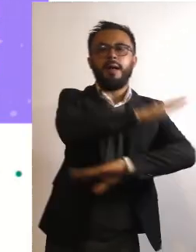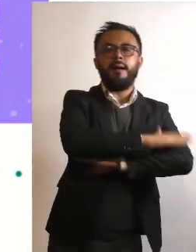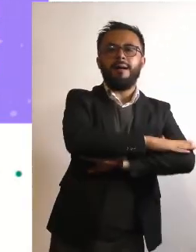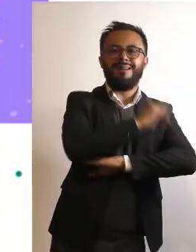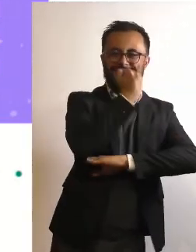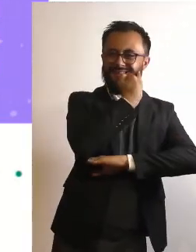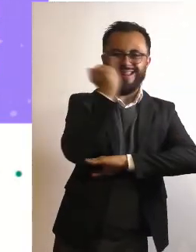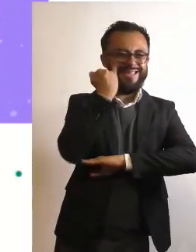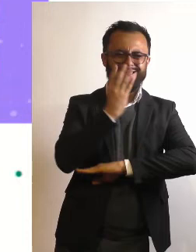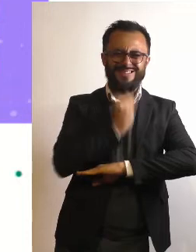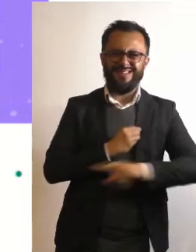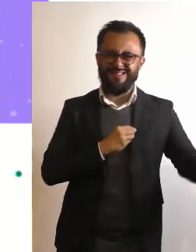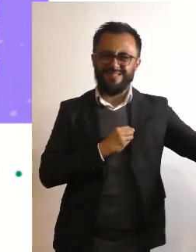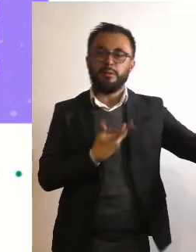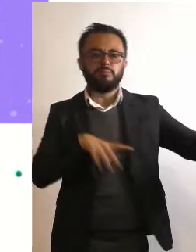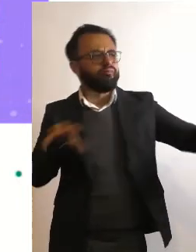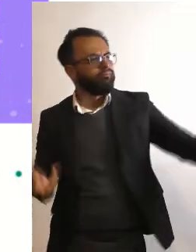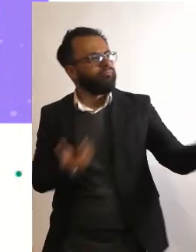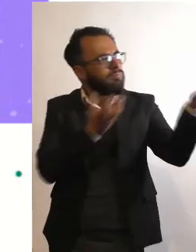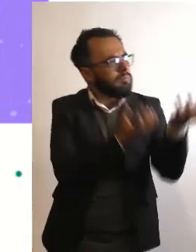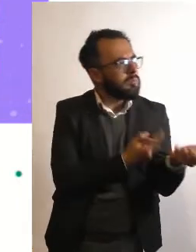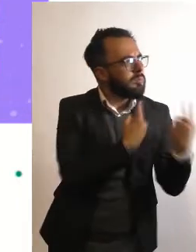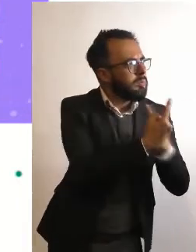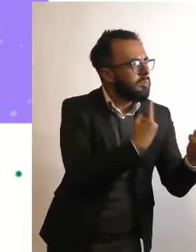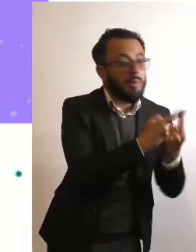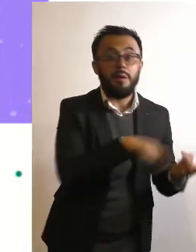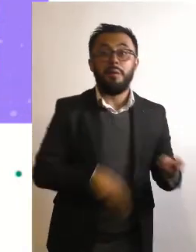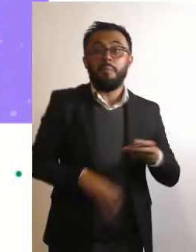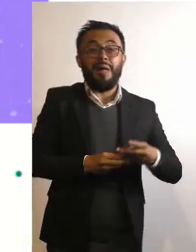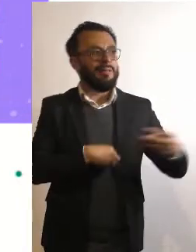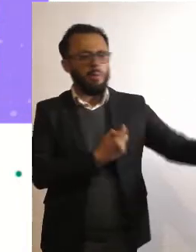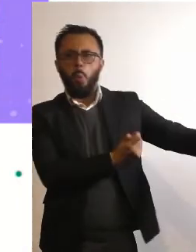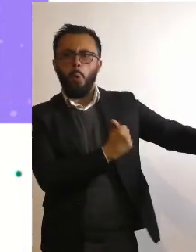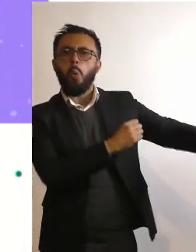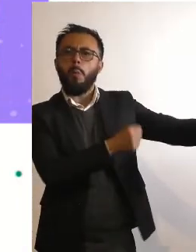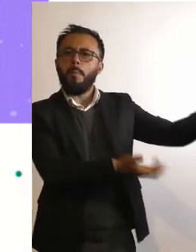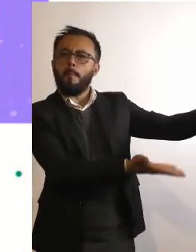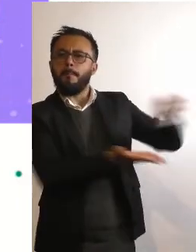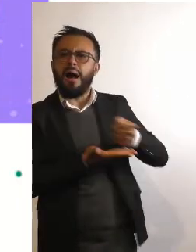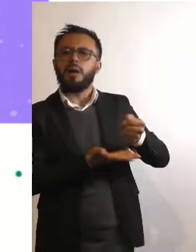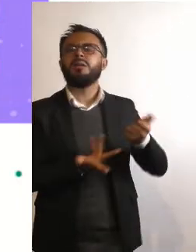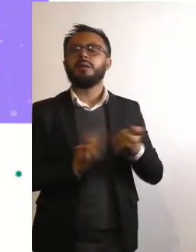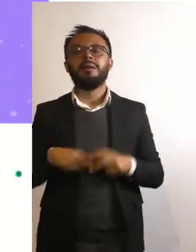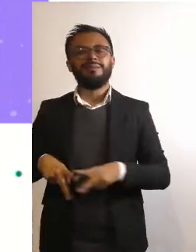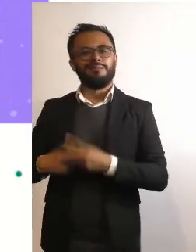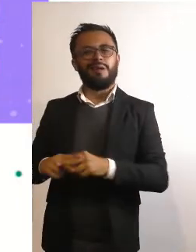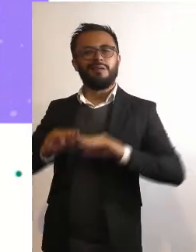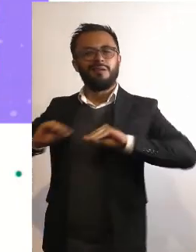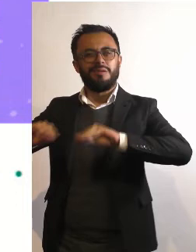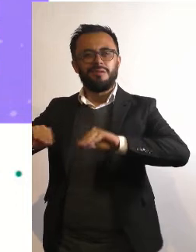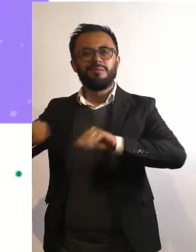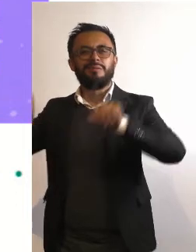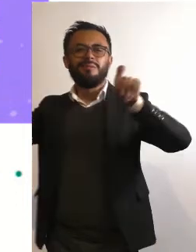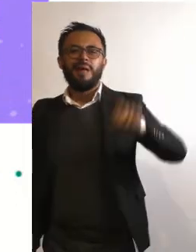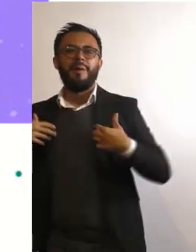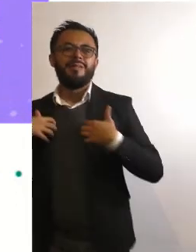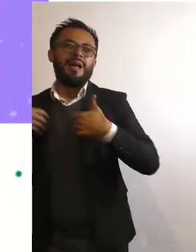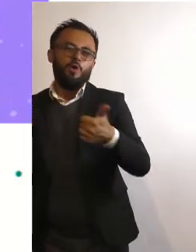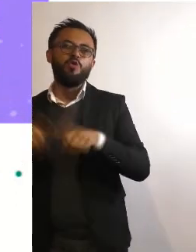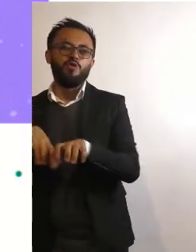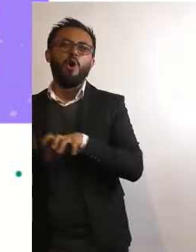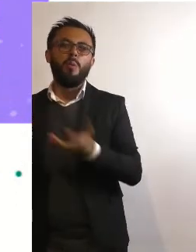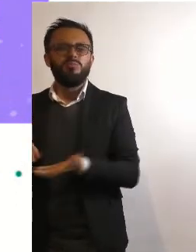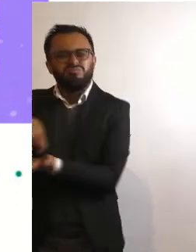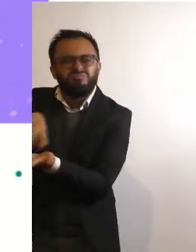israelita, patrocinó un workshop de salud en ecosistema del sector salud, emprendedores y tendencias, y la participación